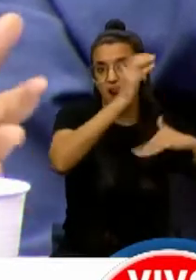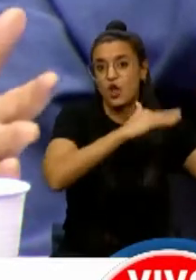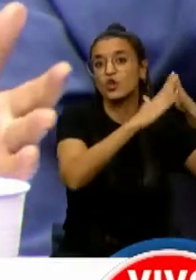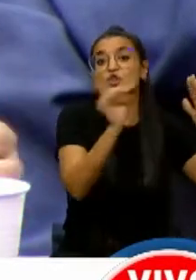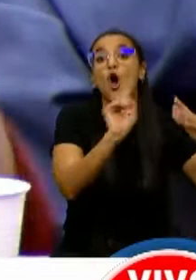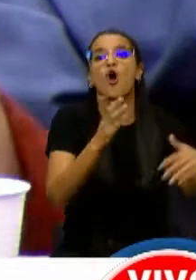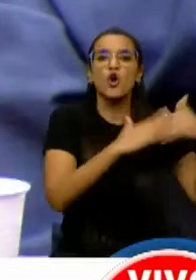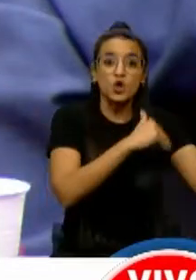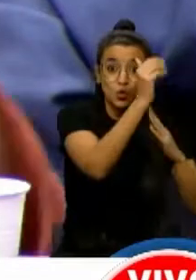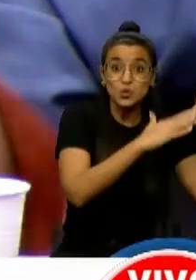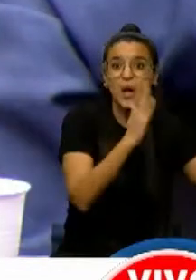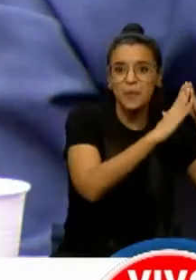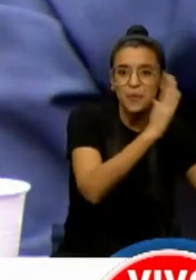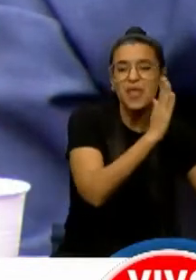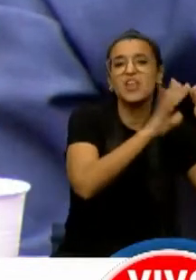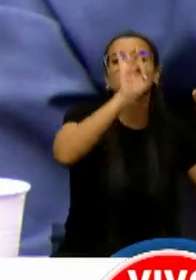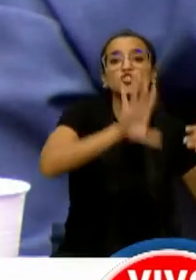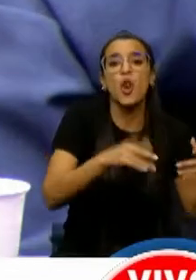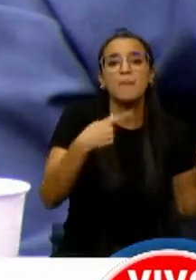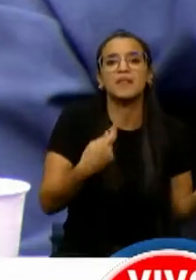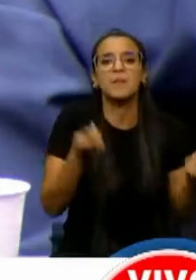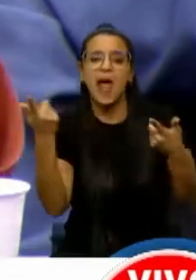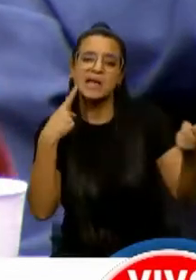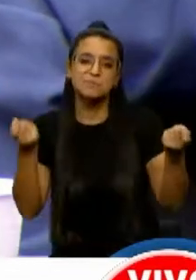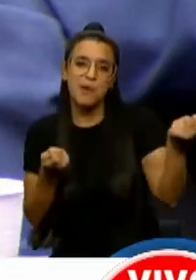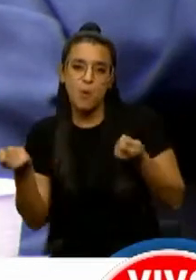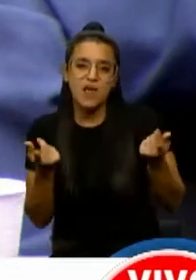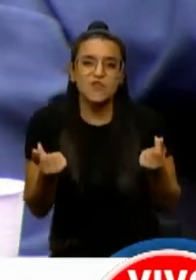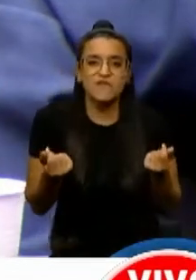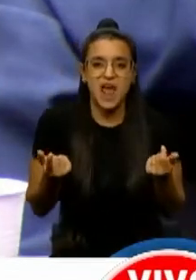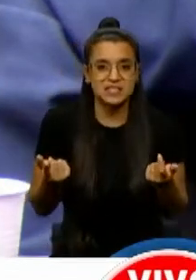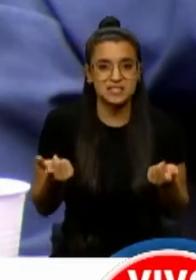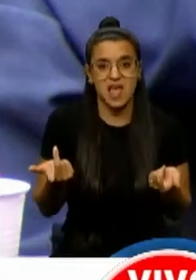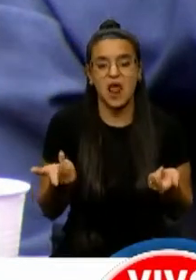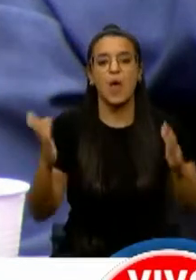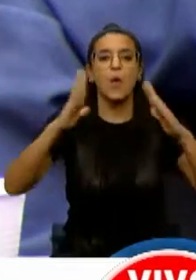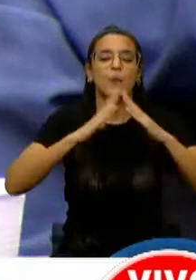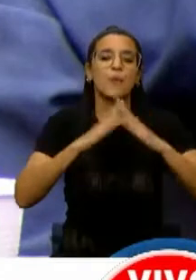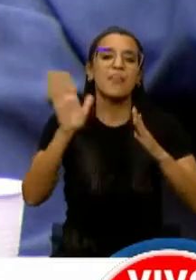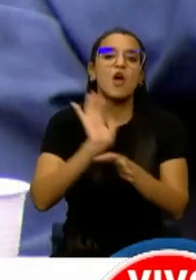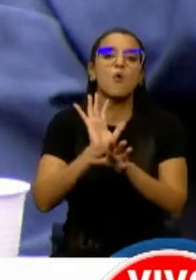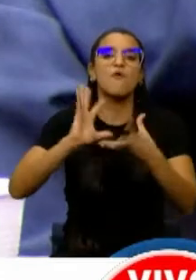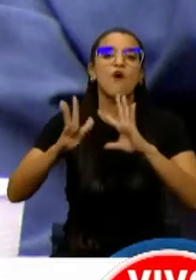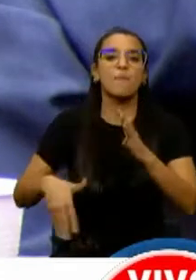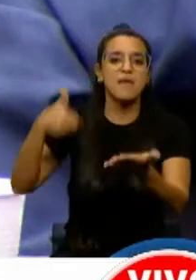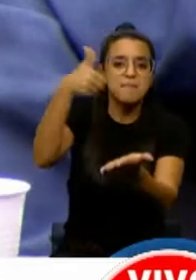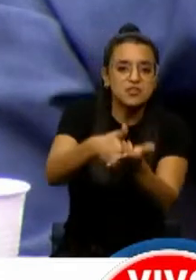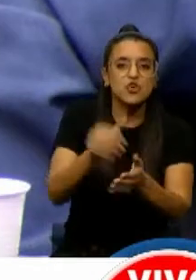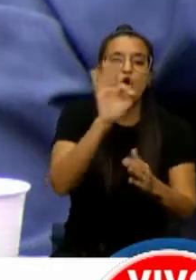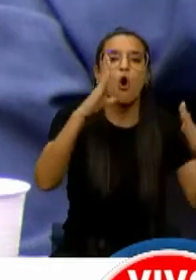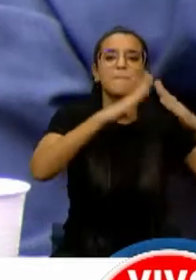se construyan viviendas solo para la especulación financiera. La vivienda como inversión, la vivienda